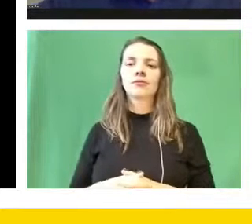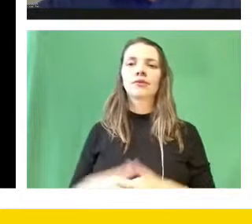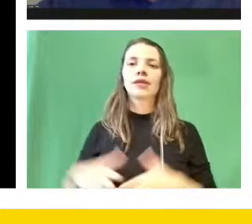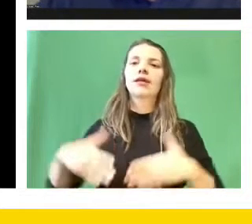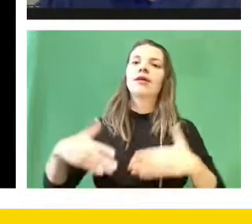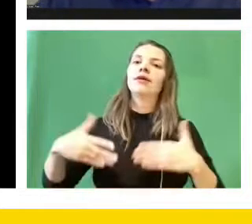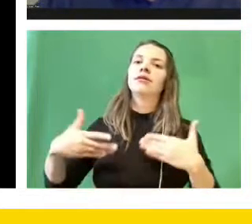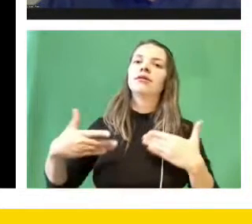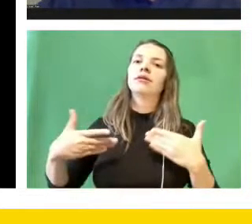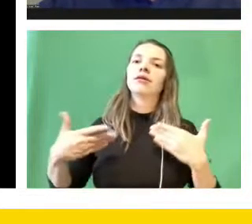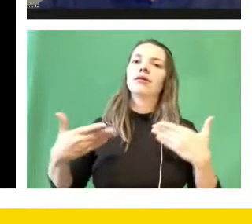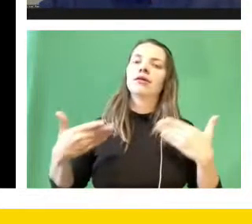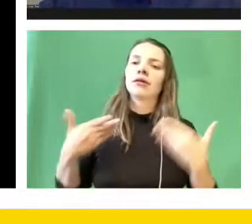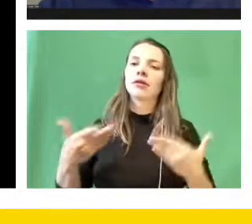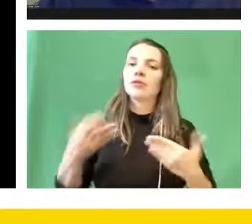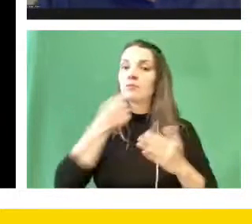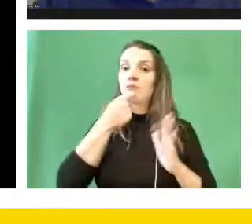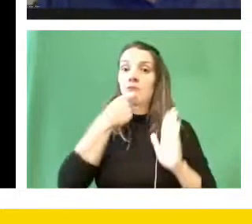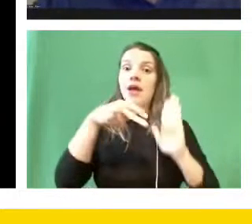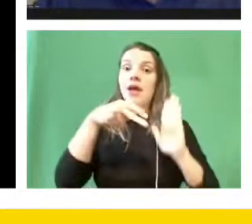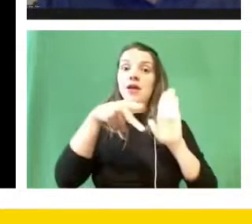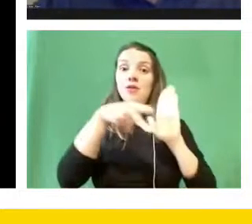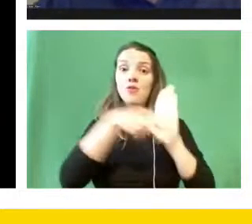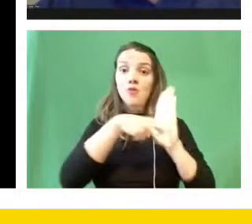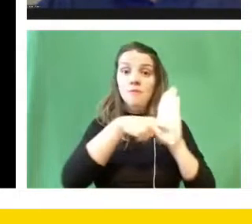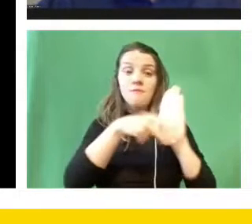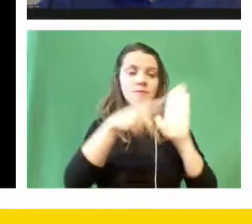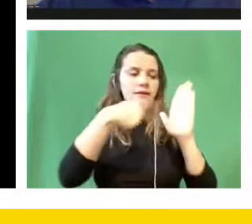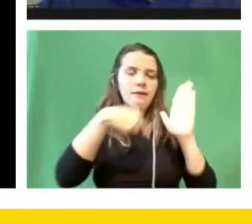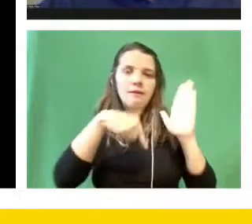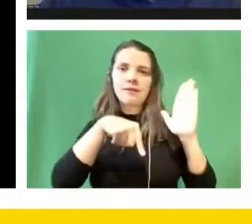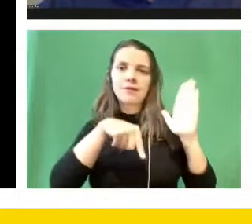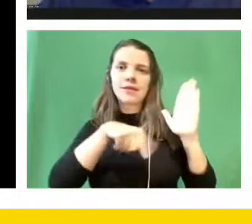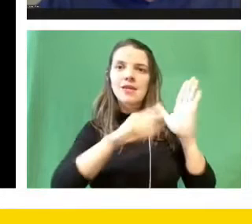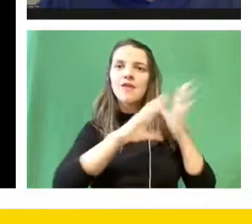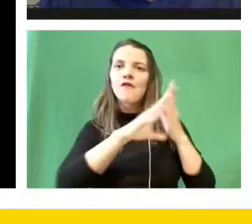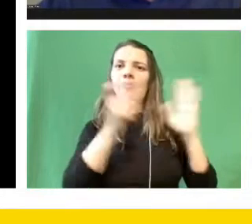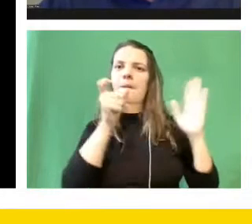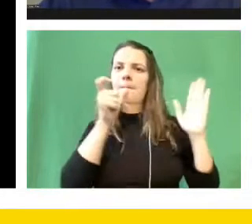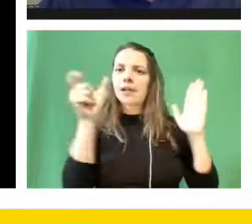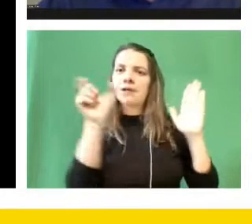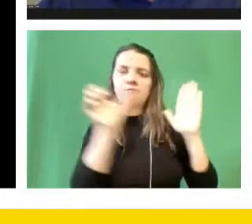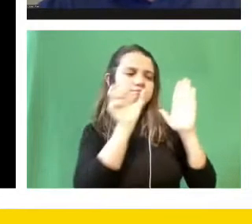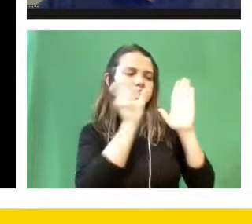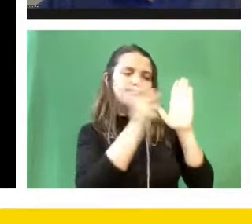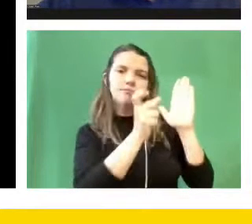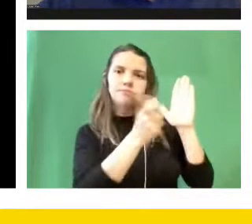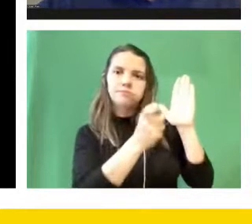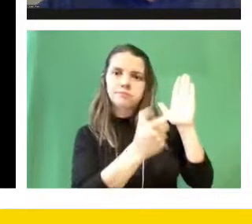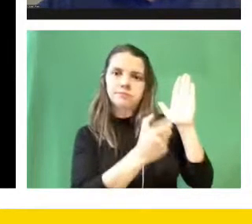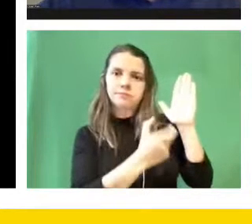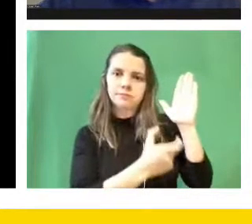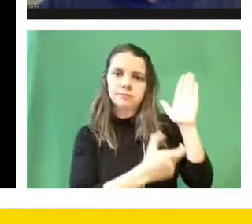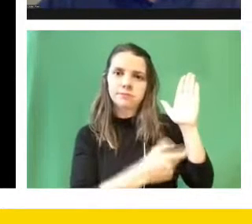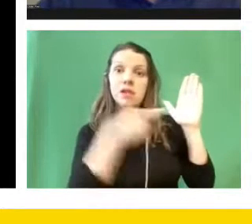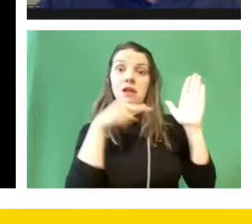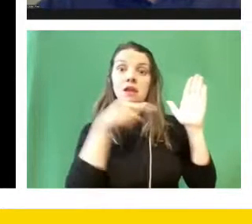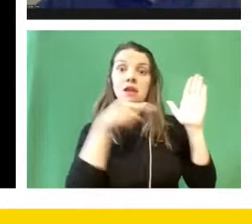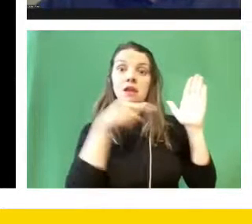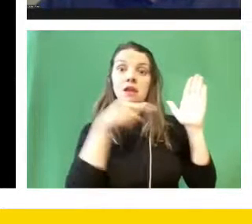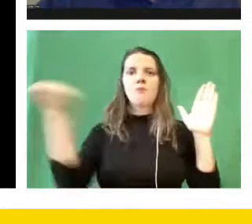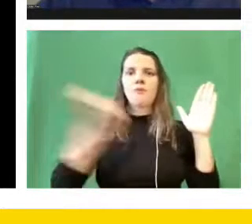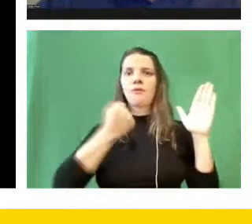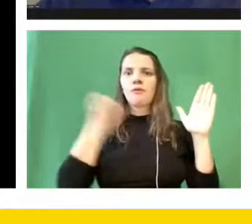hace esta normativa, también introduce un glosario de términos, y esto es muy relevante porque con eso se